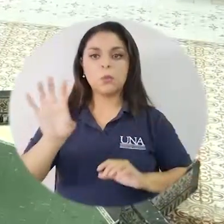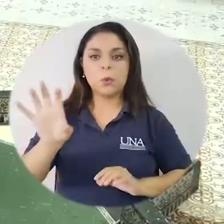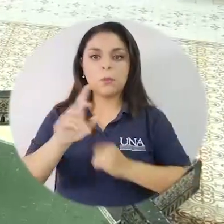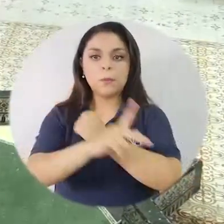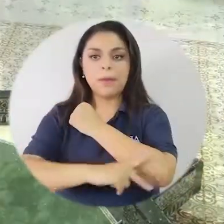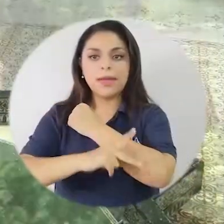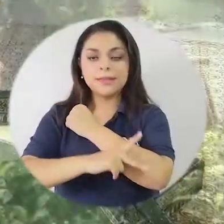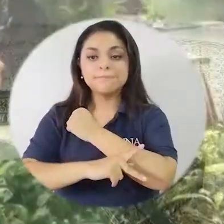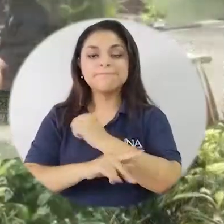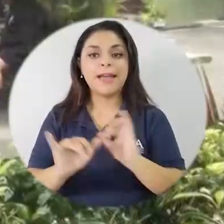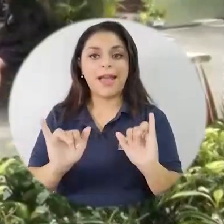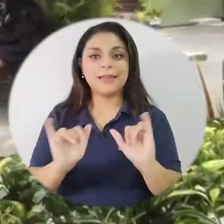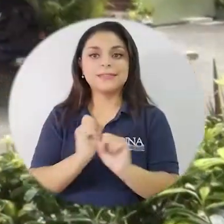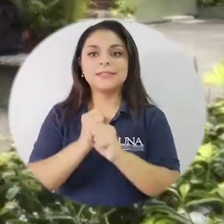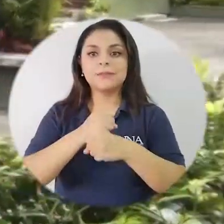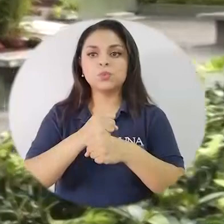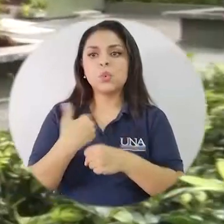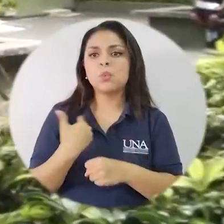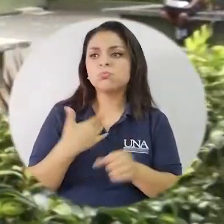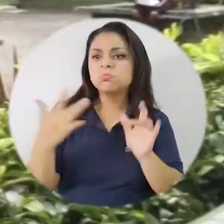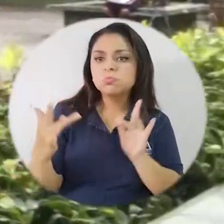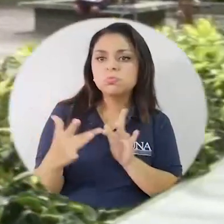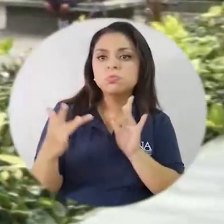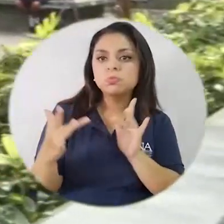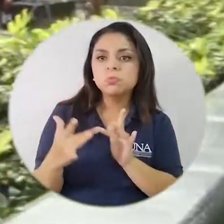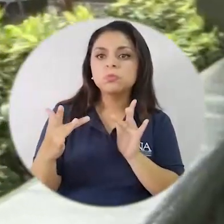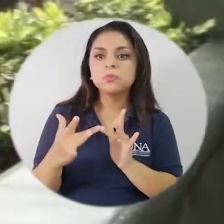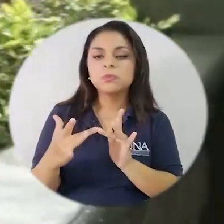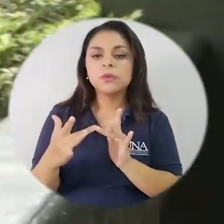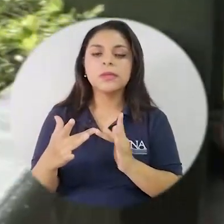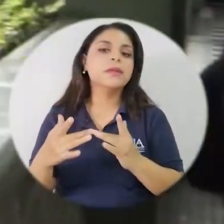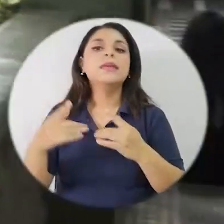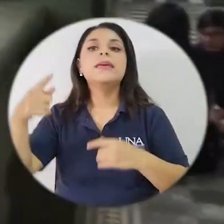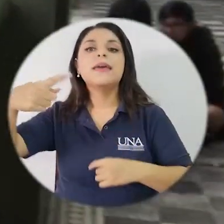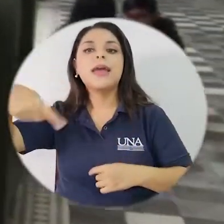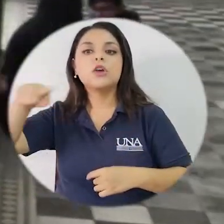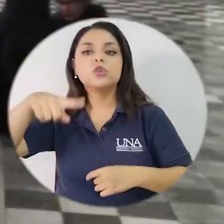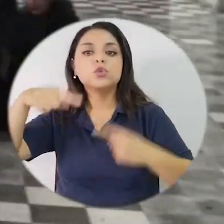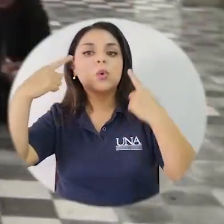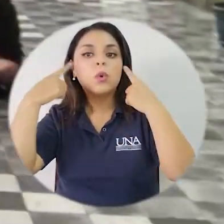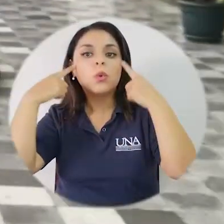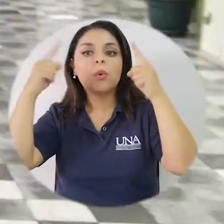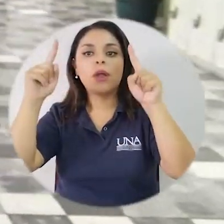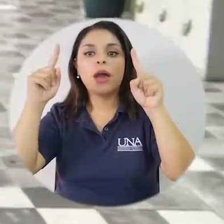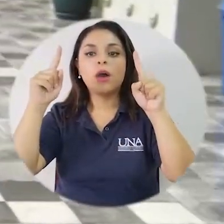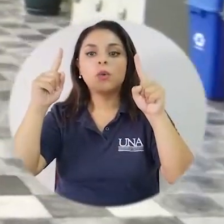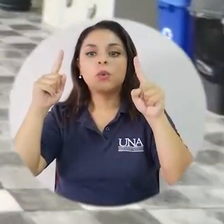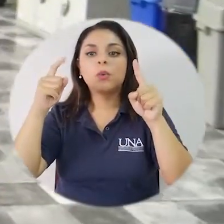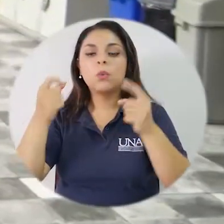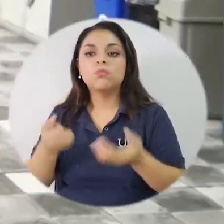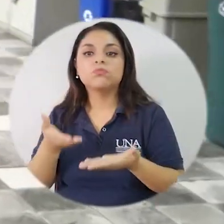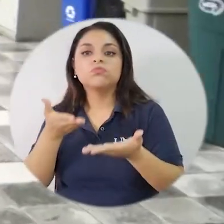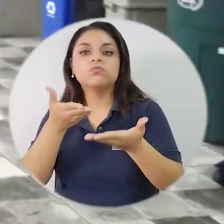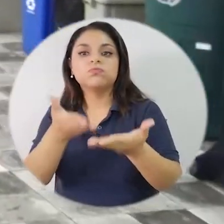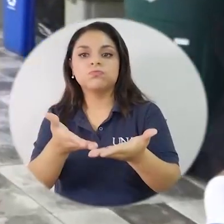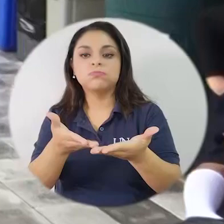país, y así lo hicimos. Estuvimos en contacto y conseguimos, bueno, ellos consiguieron un